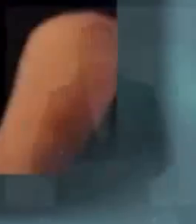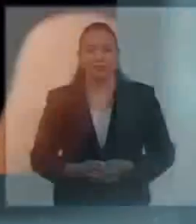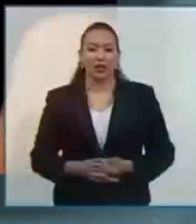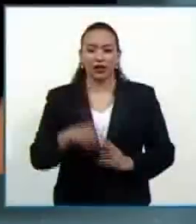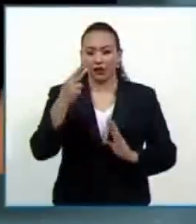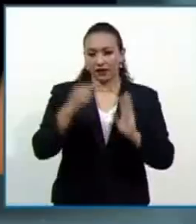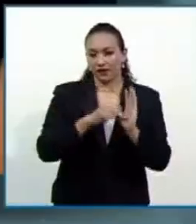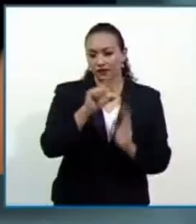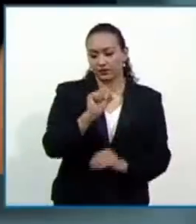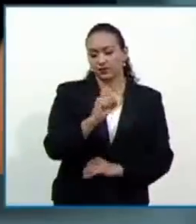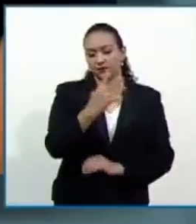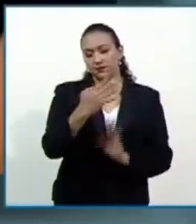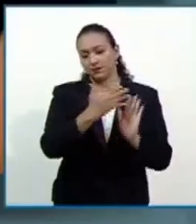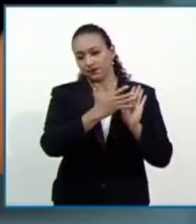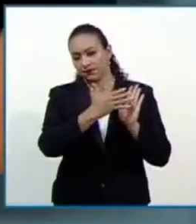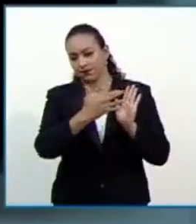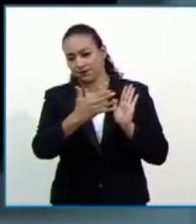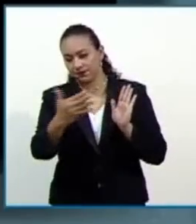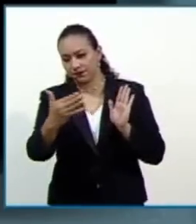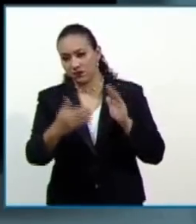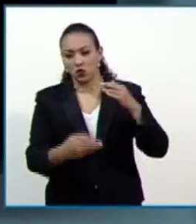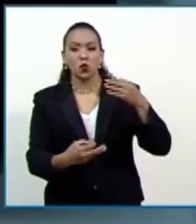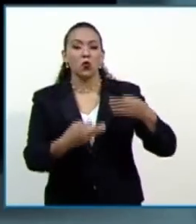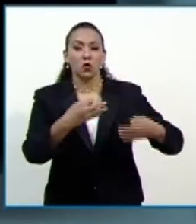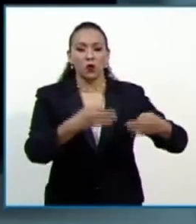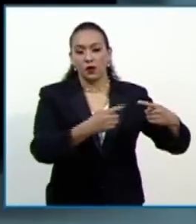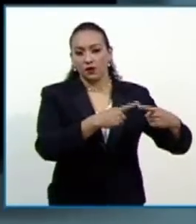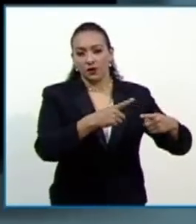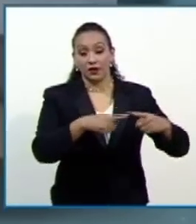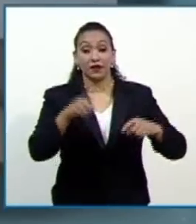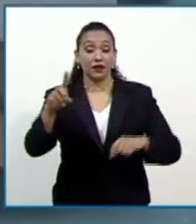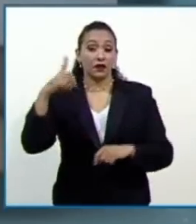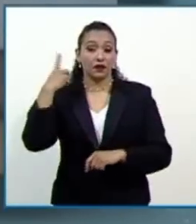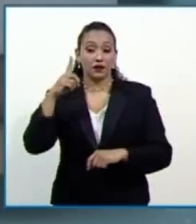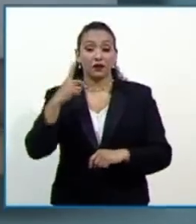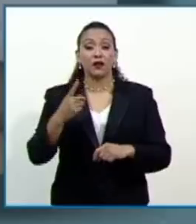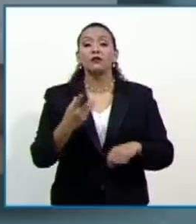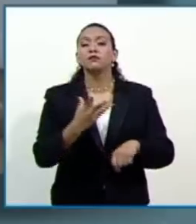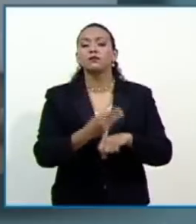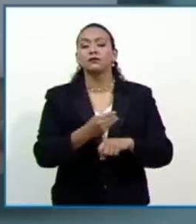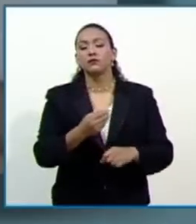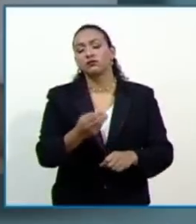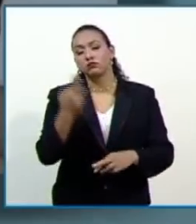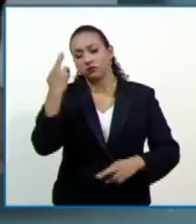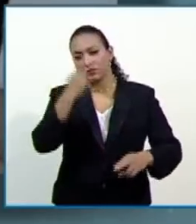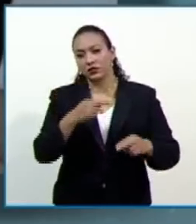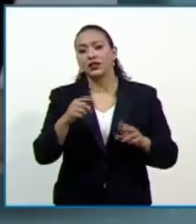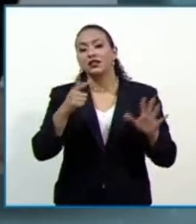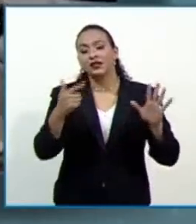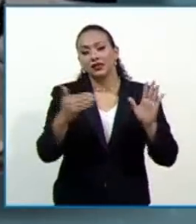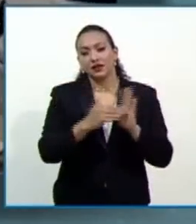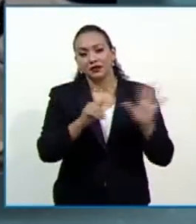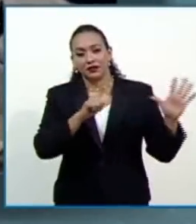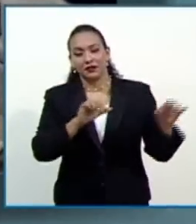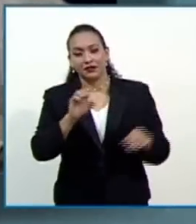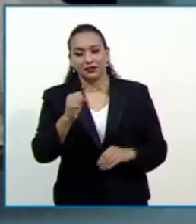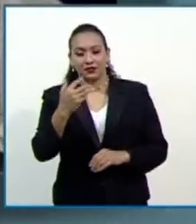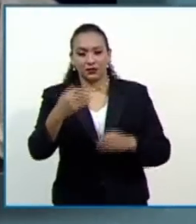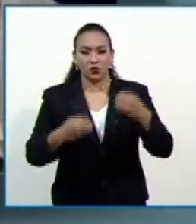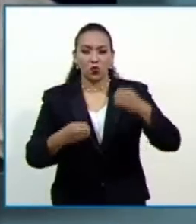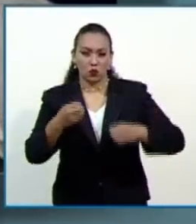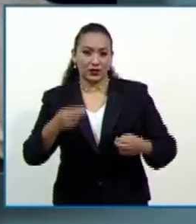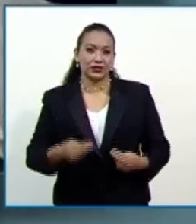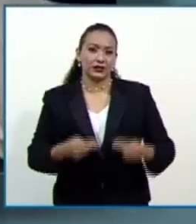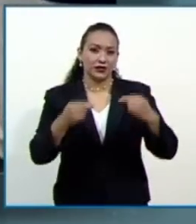Durante 2024, juzgados del Poder Judicial de Durango resolvieron 9.765 juicios mercantiles, en los que